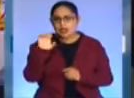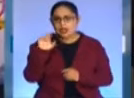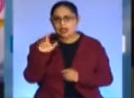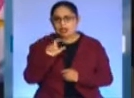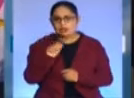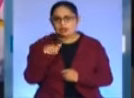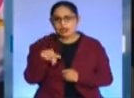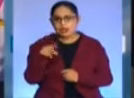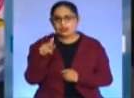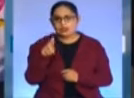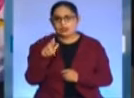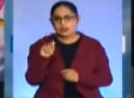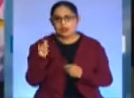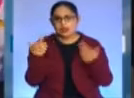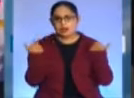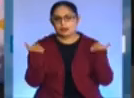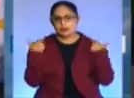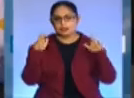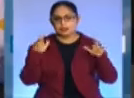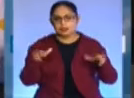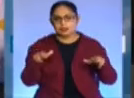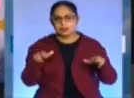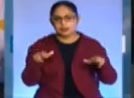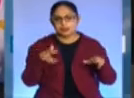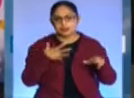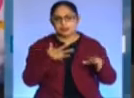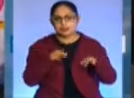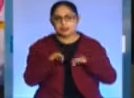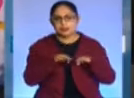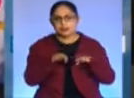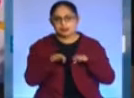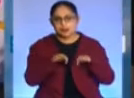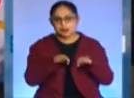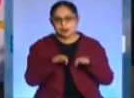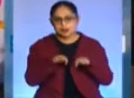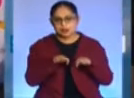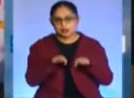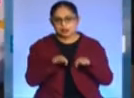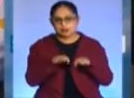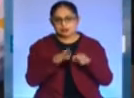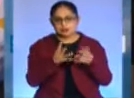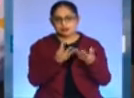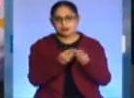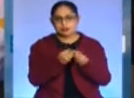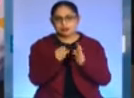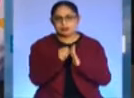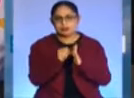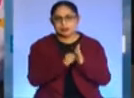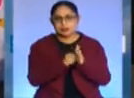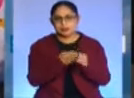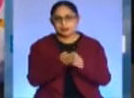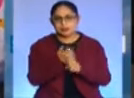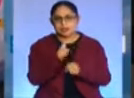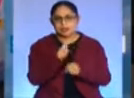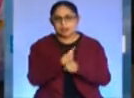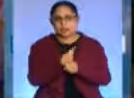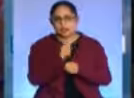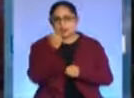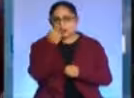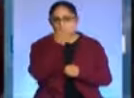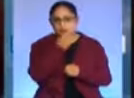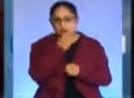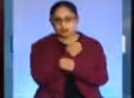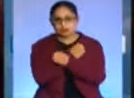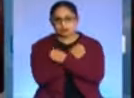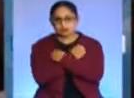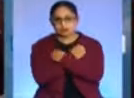Alcaraz, representante de las trabajadoras de las estancias y del denominado Sistema Estatal de Educación Inicial. Lo